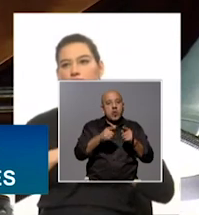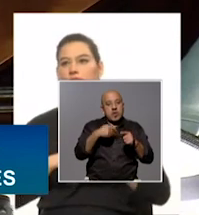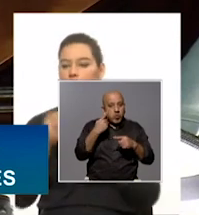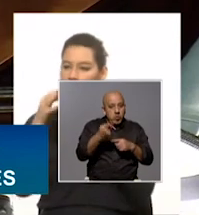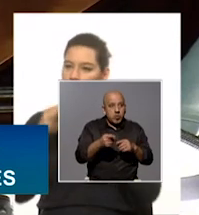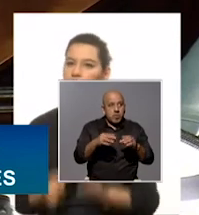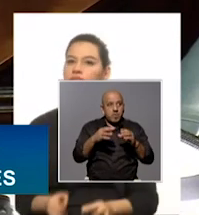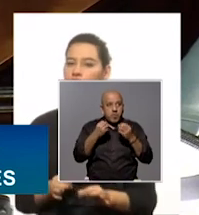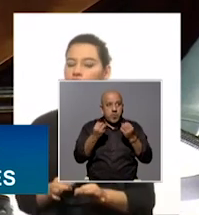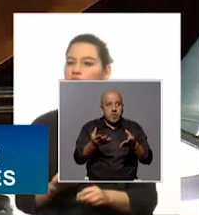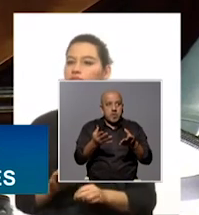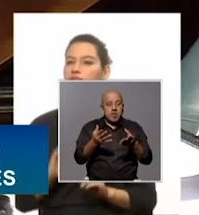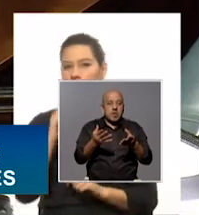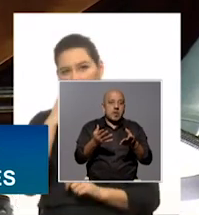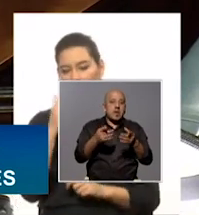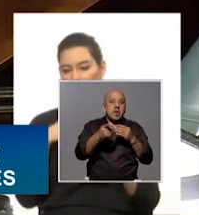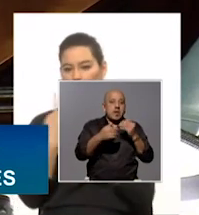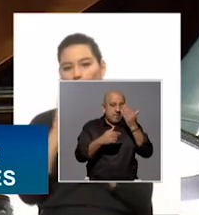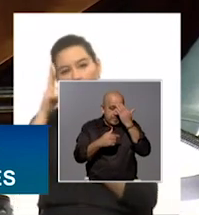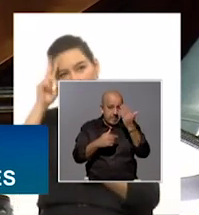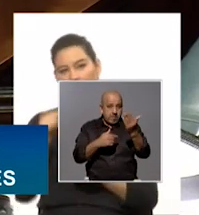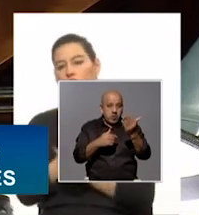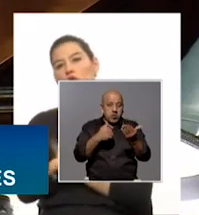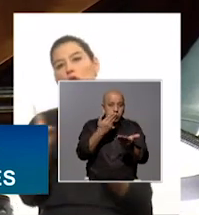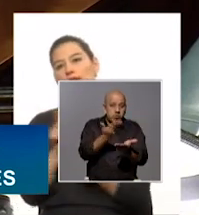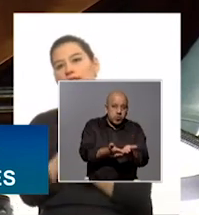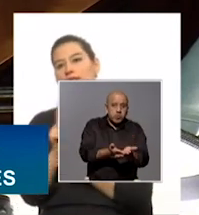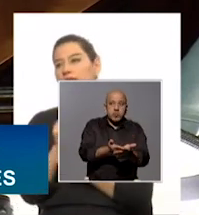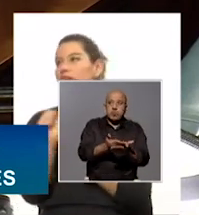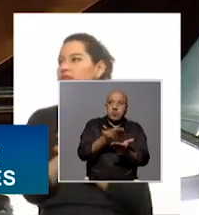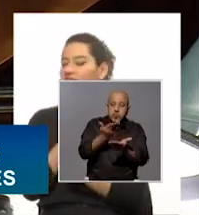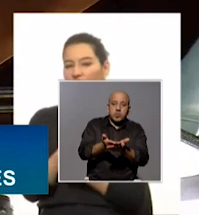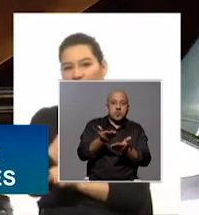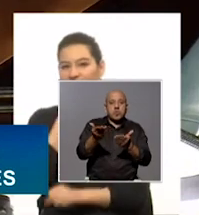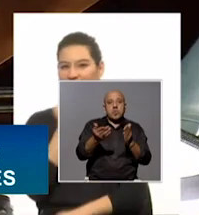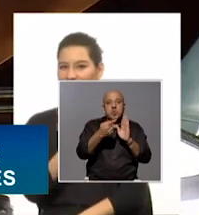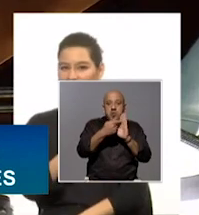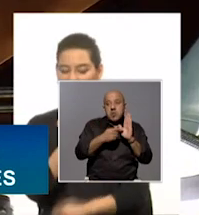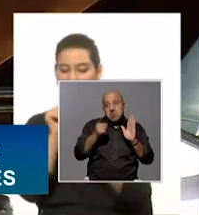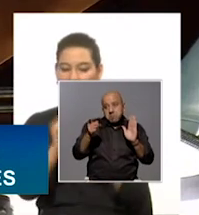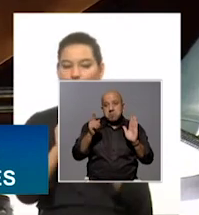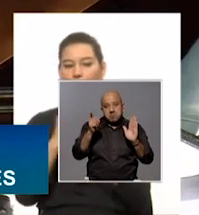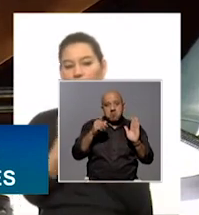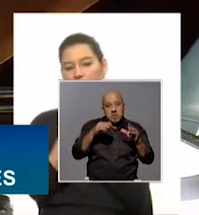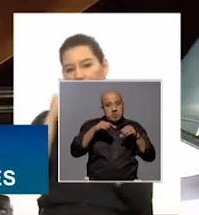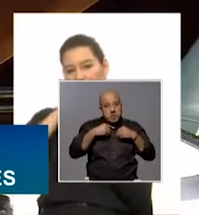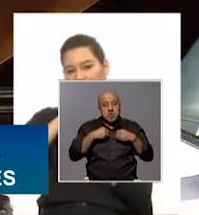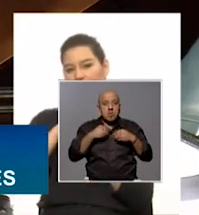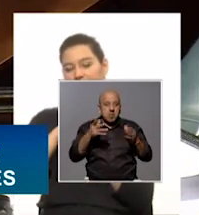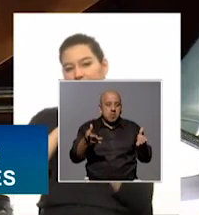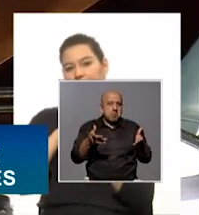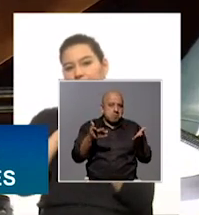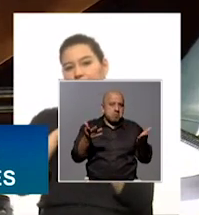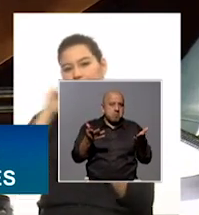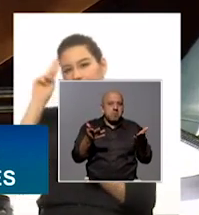razón fue que efectivamente el frente amplio propuso hizo propuestas que bueno fueron de recibo en lo que yo considero una buena